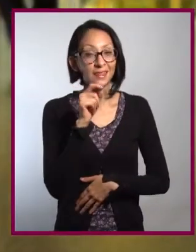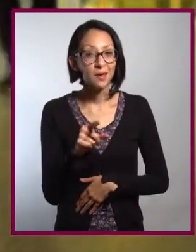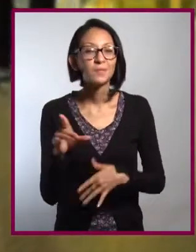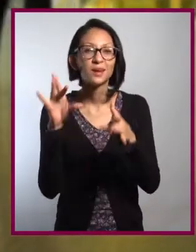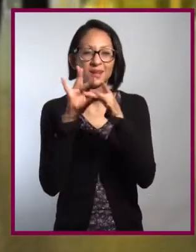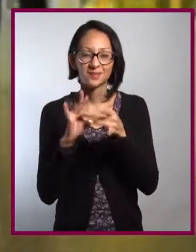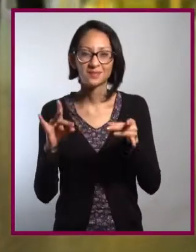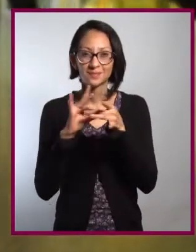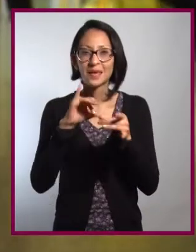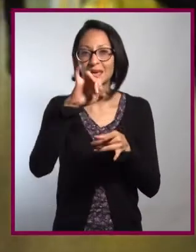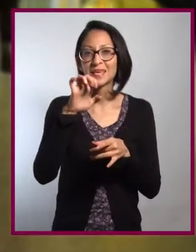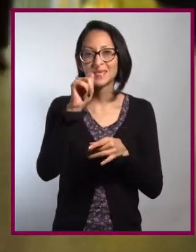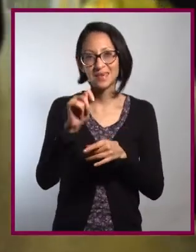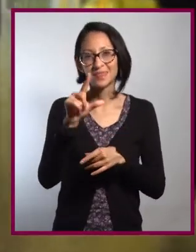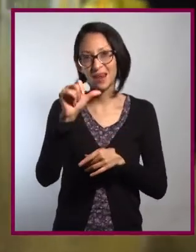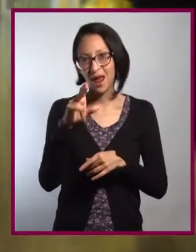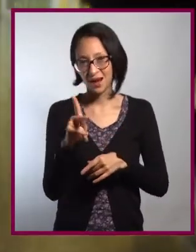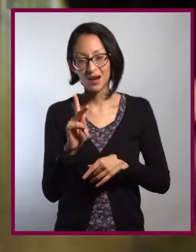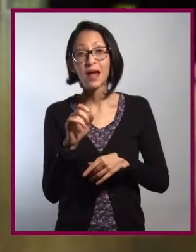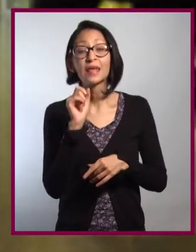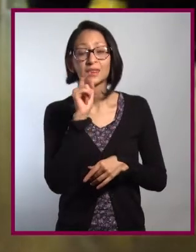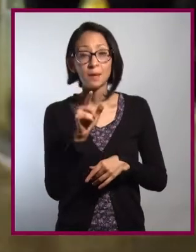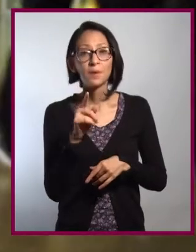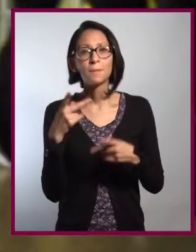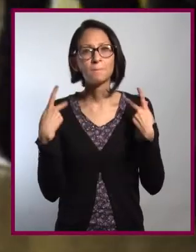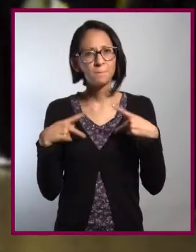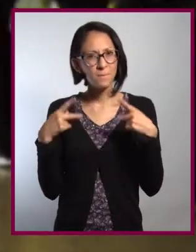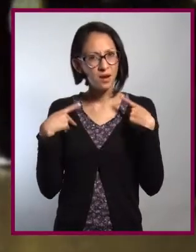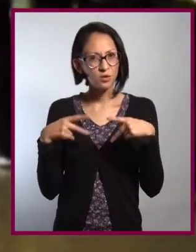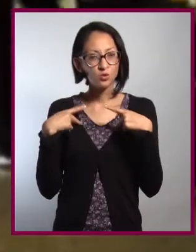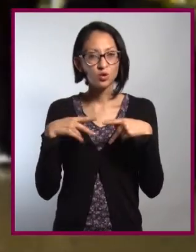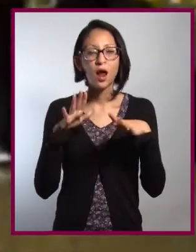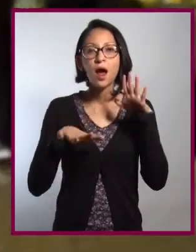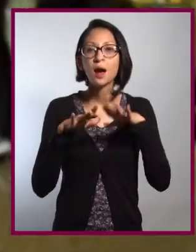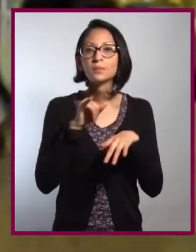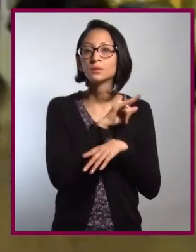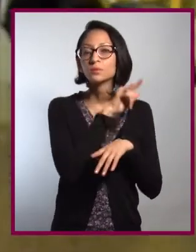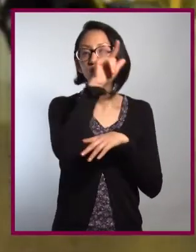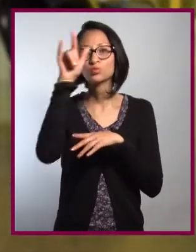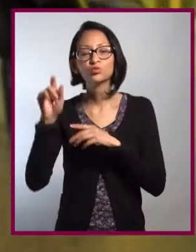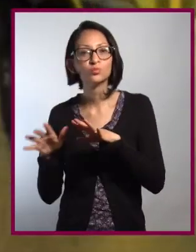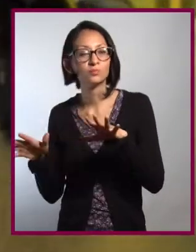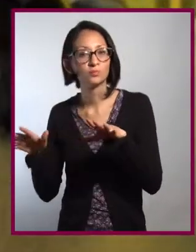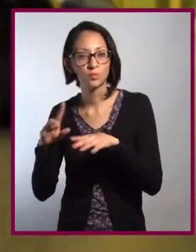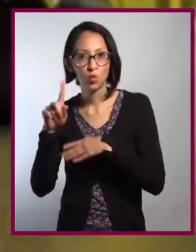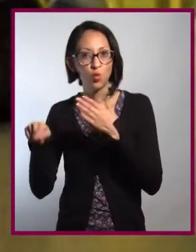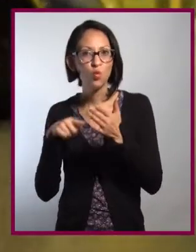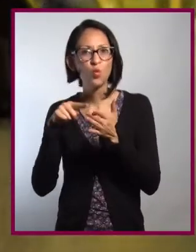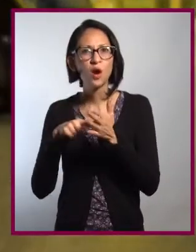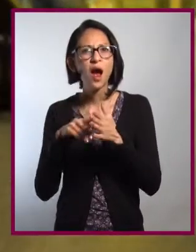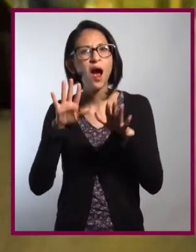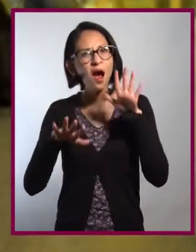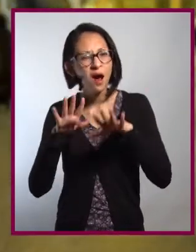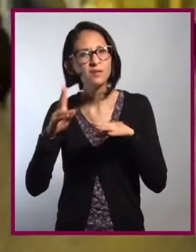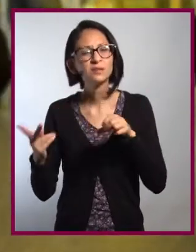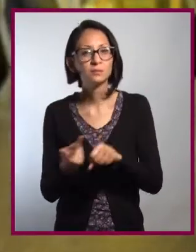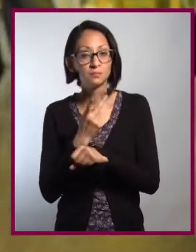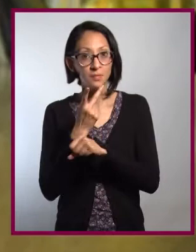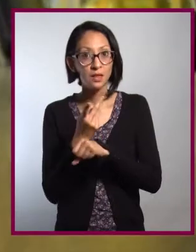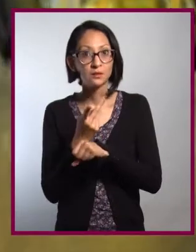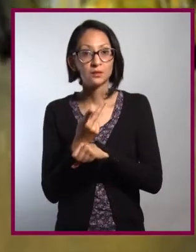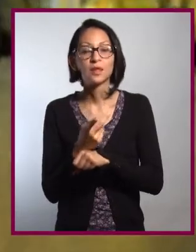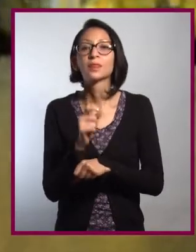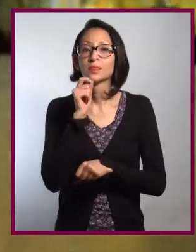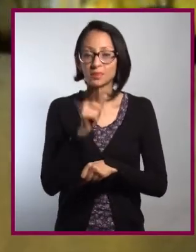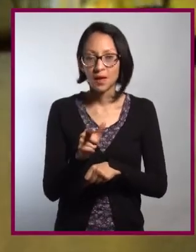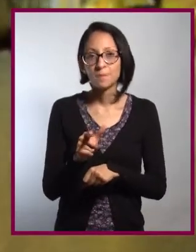lag, por qué a los viajeros aéreos transatlánticos les sucede y mencionaremos medidas para